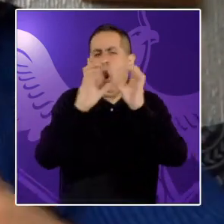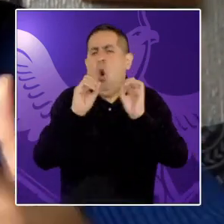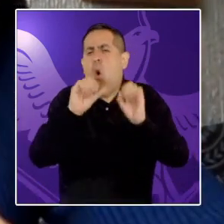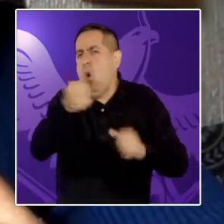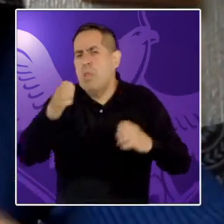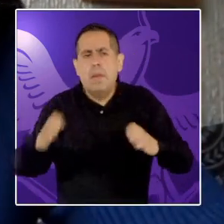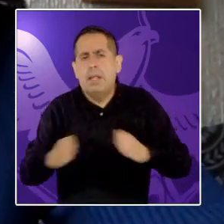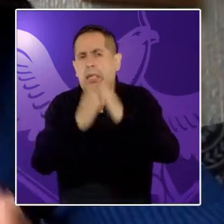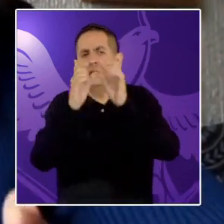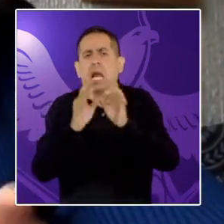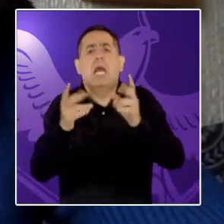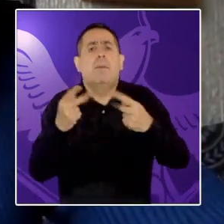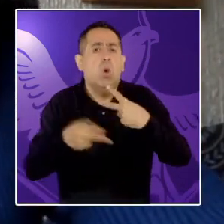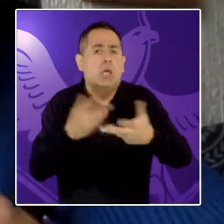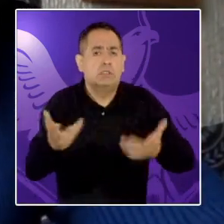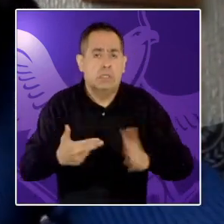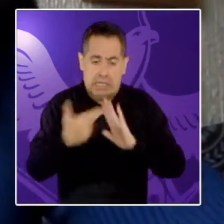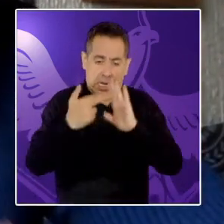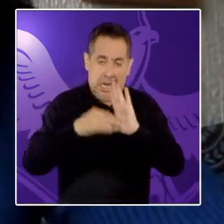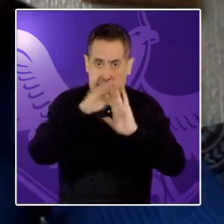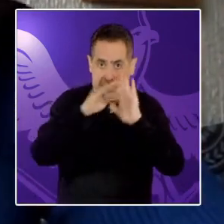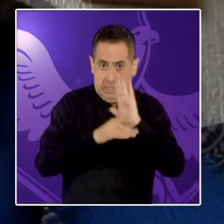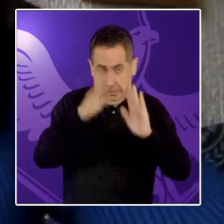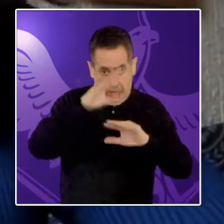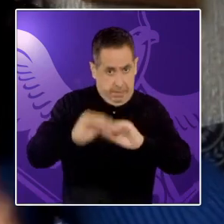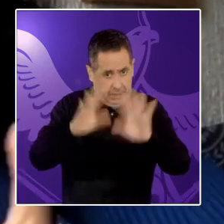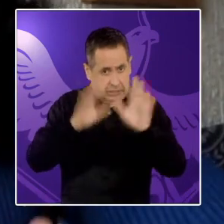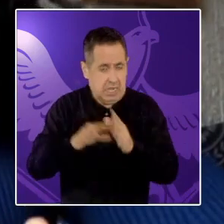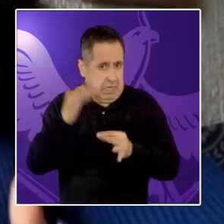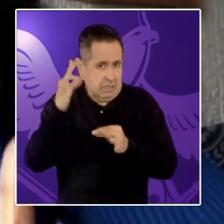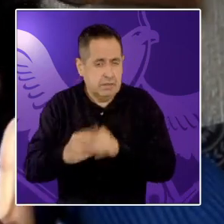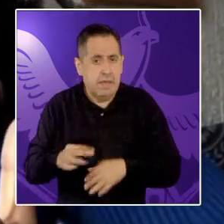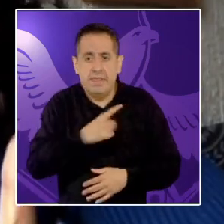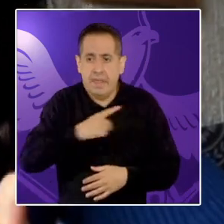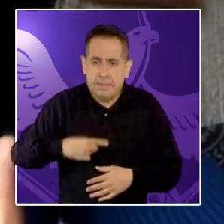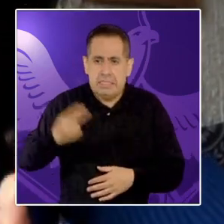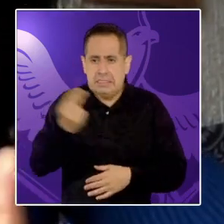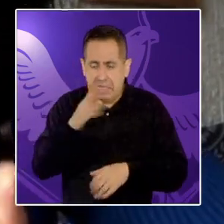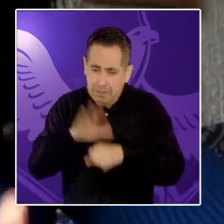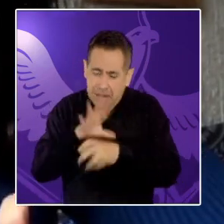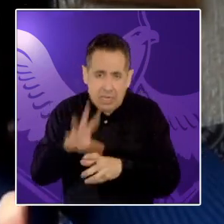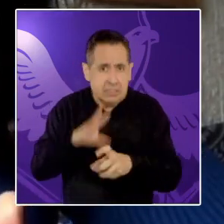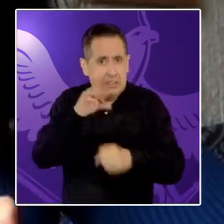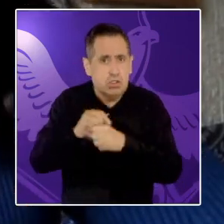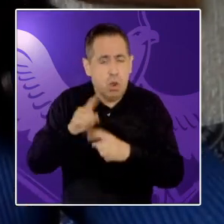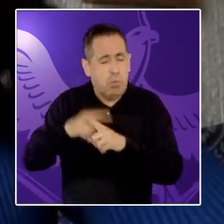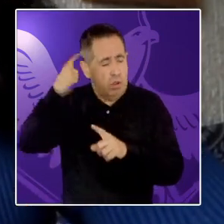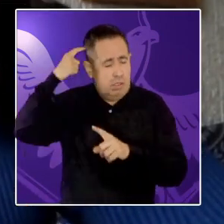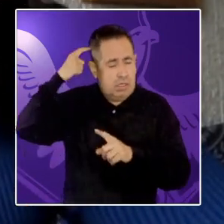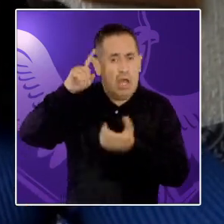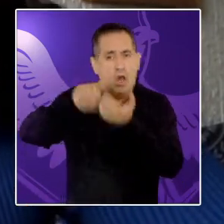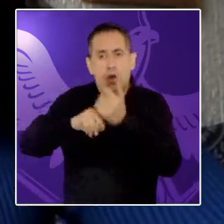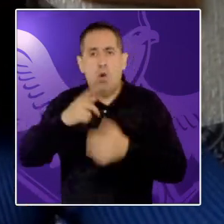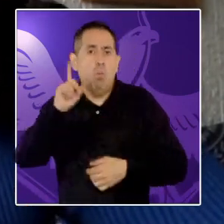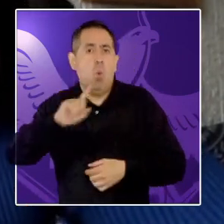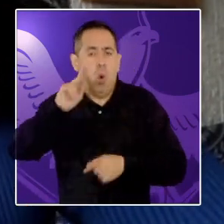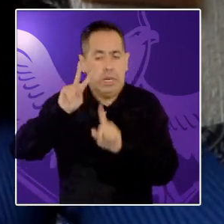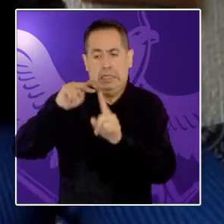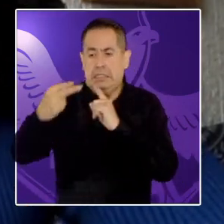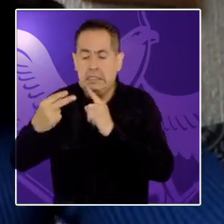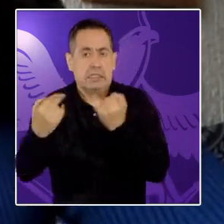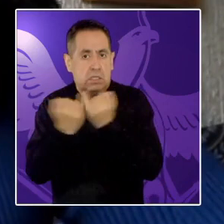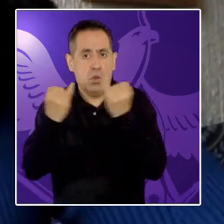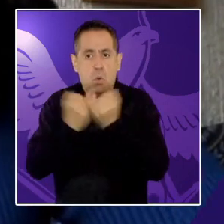de emergencia sanitaria o emergencias de todo tipo. Para que estos protocolos sean realmente efectivos, es necesario que incorporen